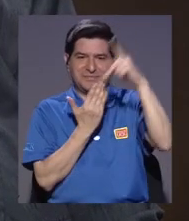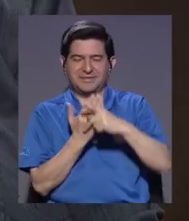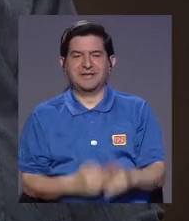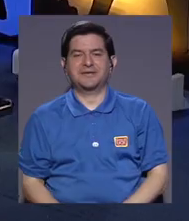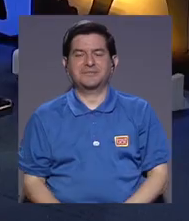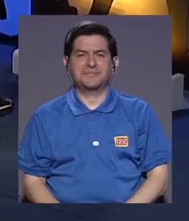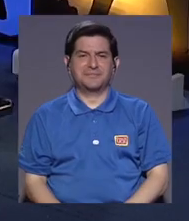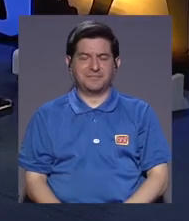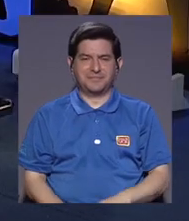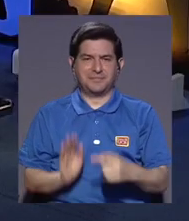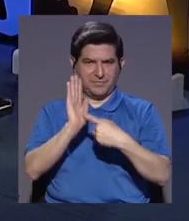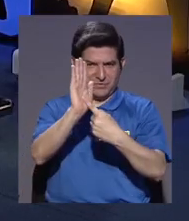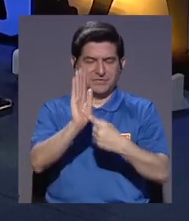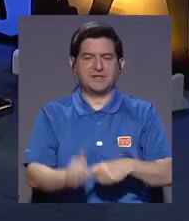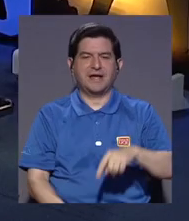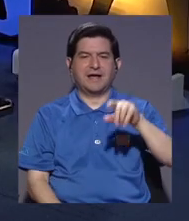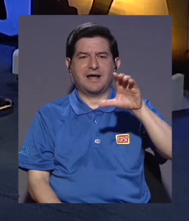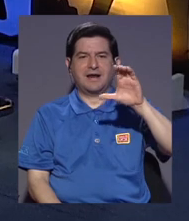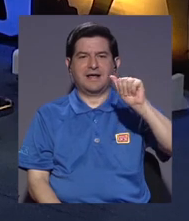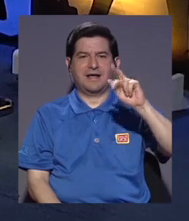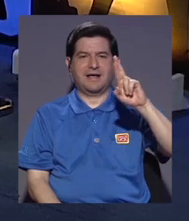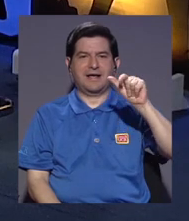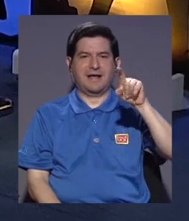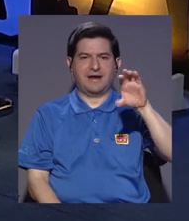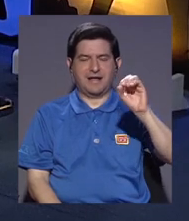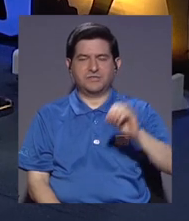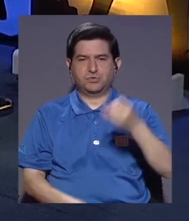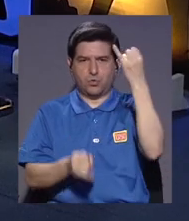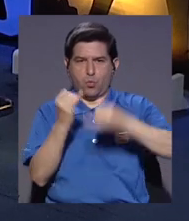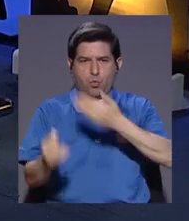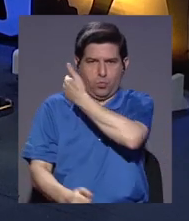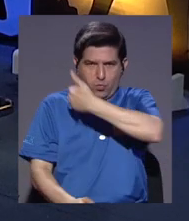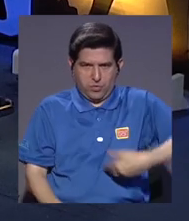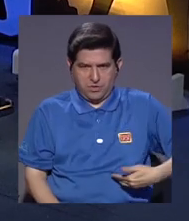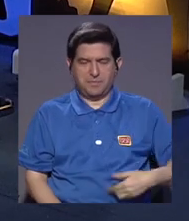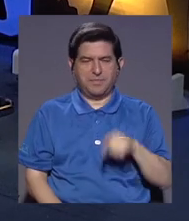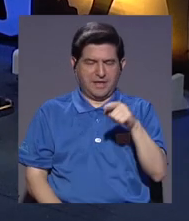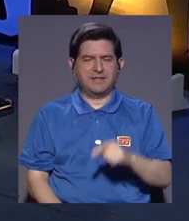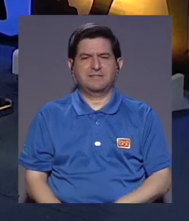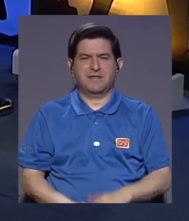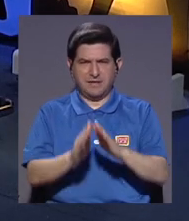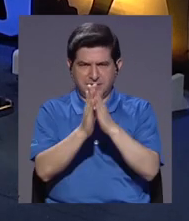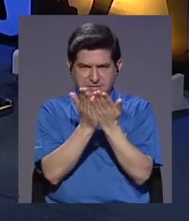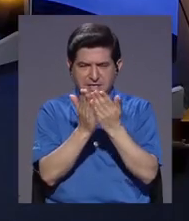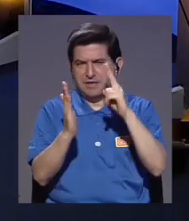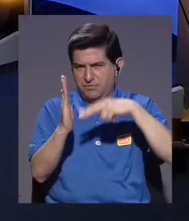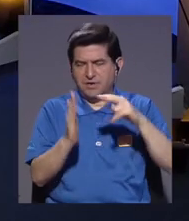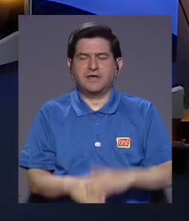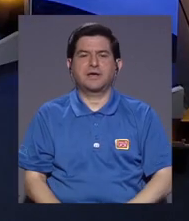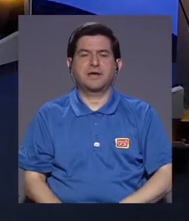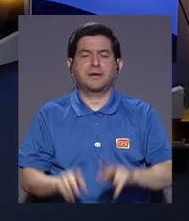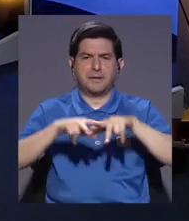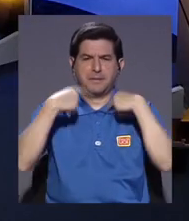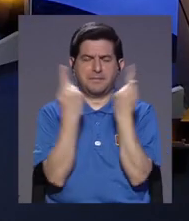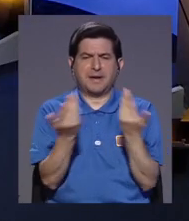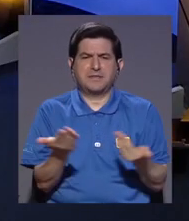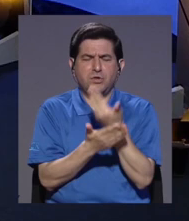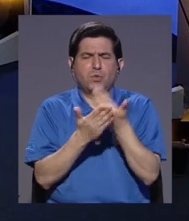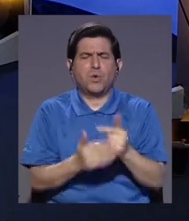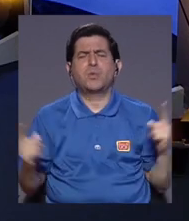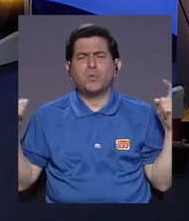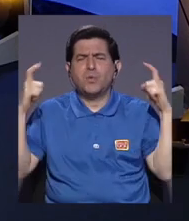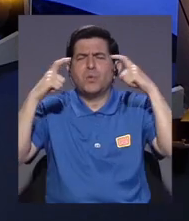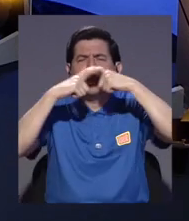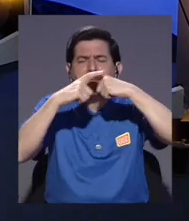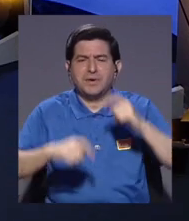ve a carazo el último presidente puede pasar con una joya de este texto y hacer un partido nuevo es